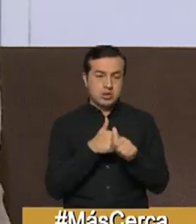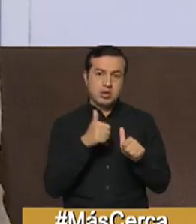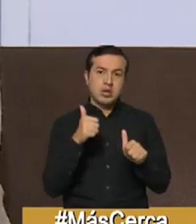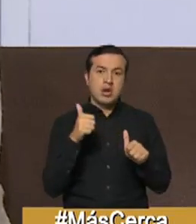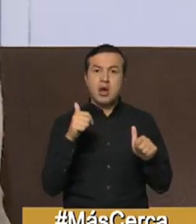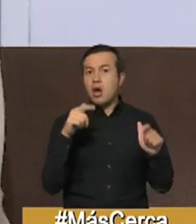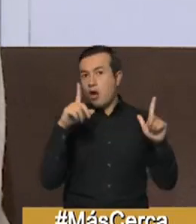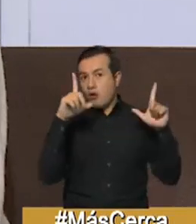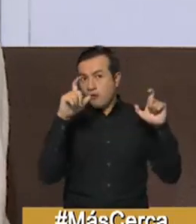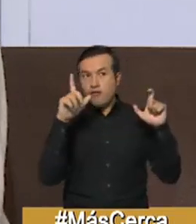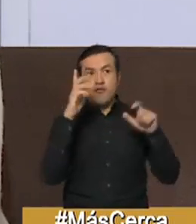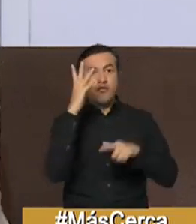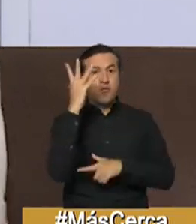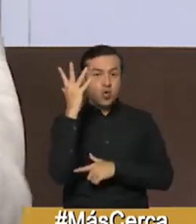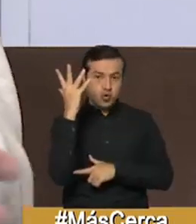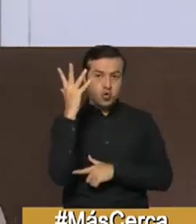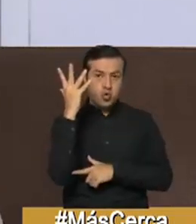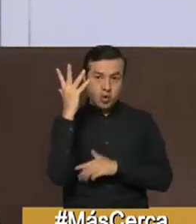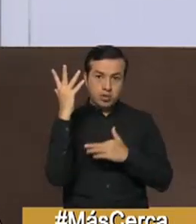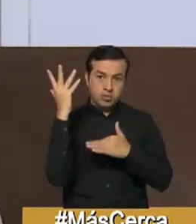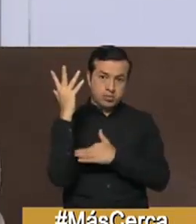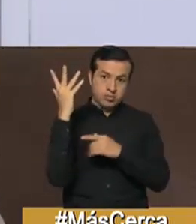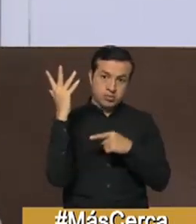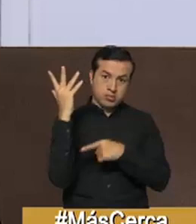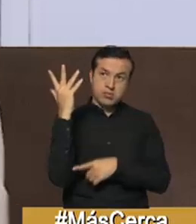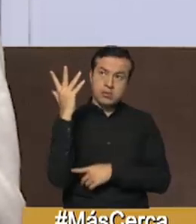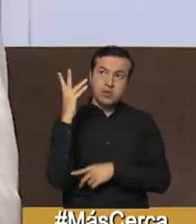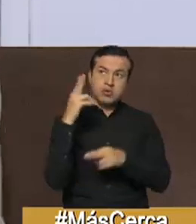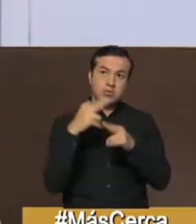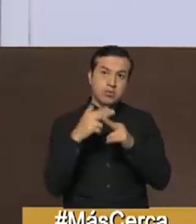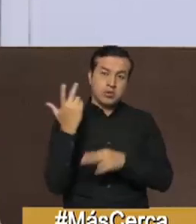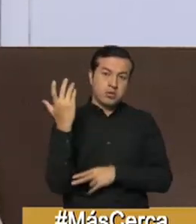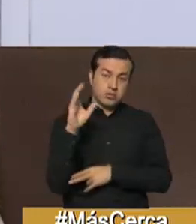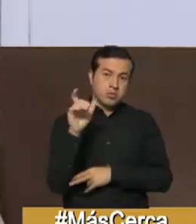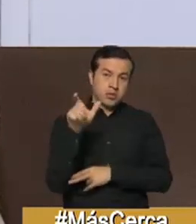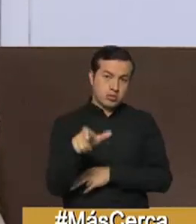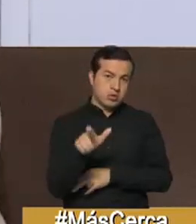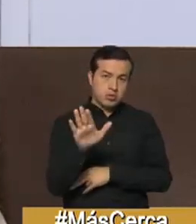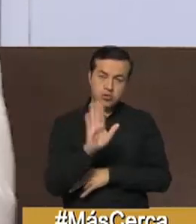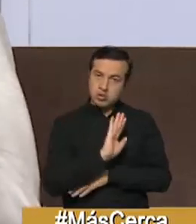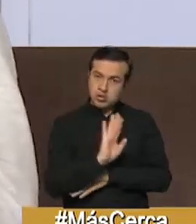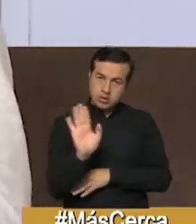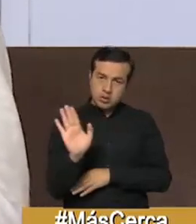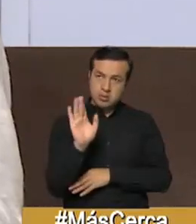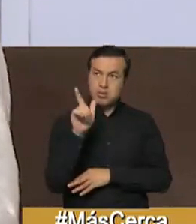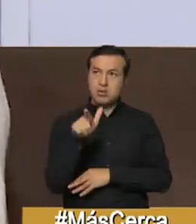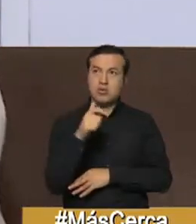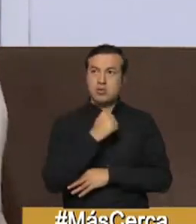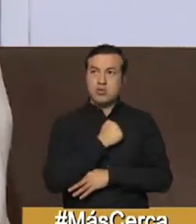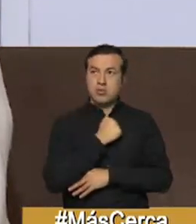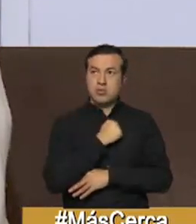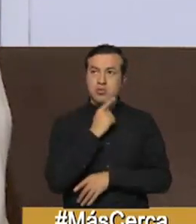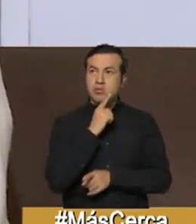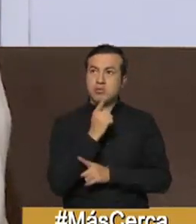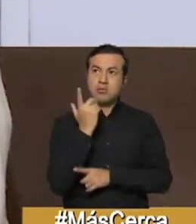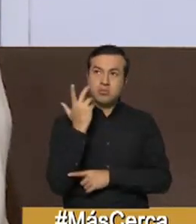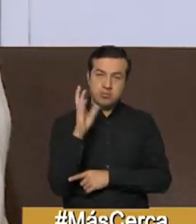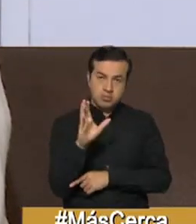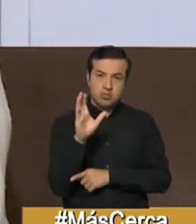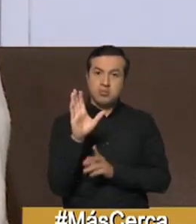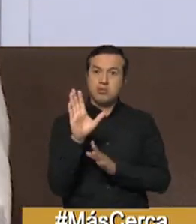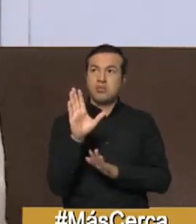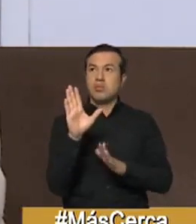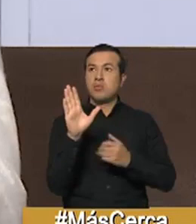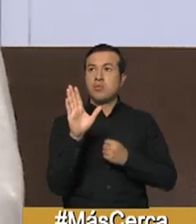aproximada posible. Y datos, bueno, llega automáticamente el nombre del tuitero que sube la foto, que es el que se apropia de la